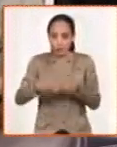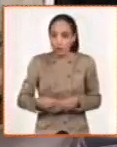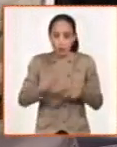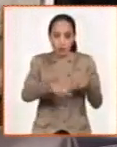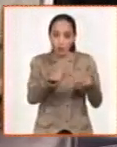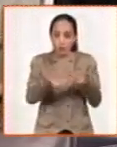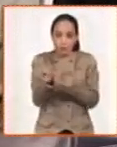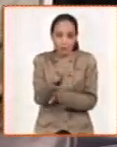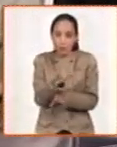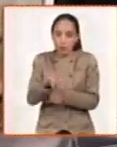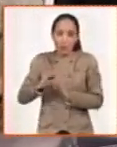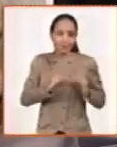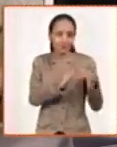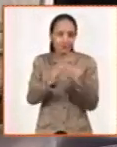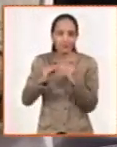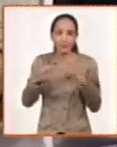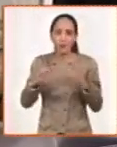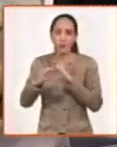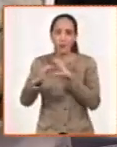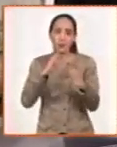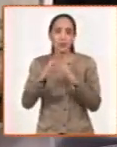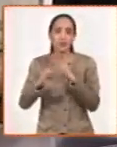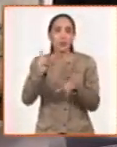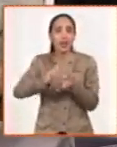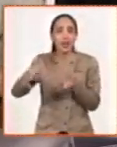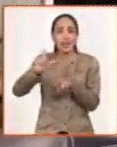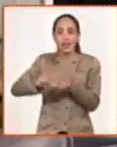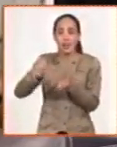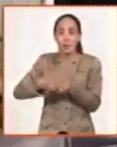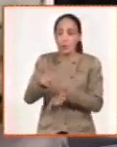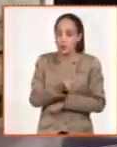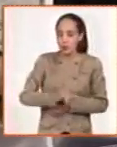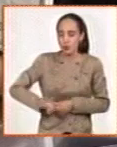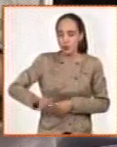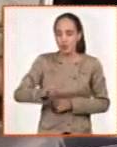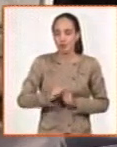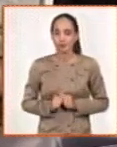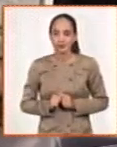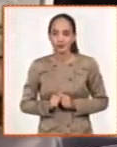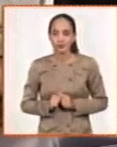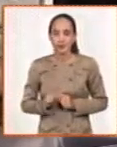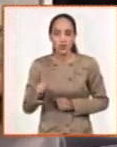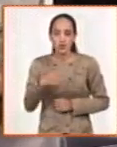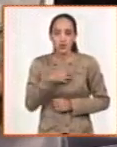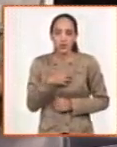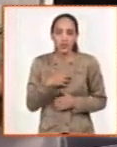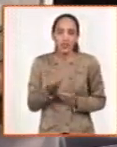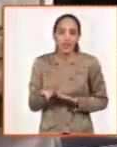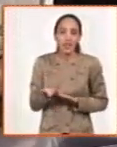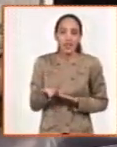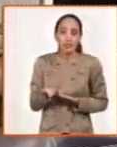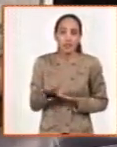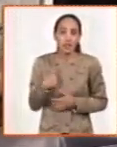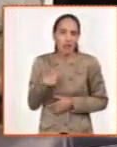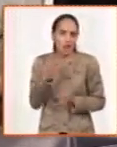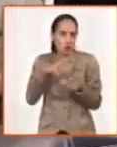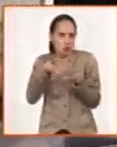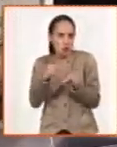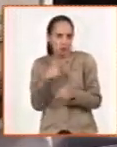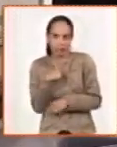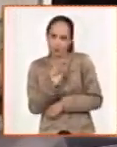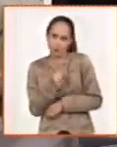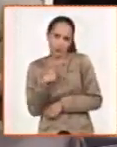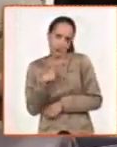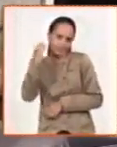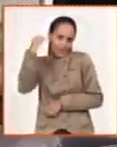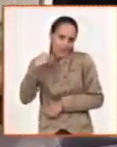una comunicación con el campo. Primero tienes que descubrir eso, ¿no? Que yo no tenía que descubrirlo porque yo vengo del campo y sé todos los mecanismos y todos